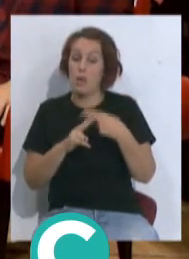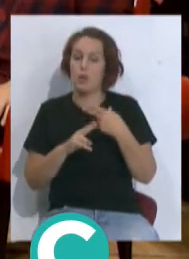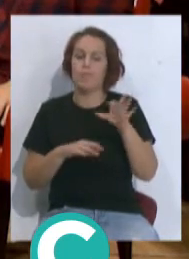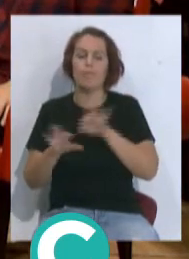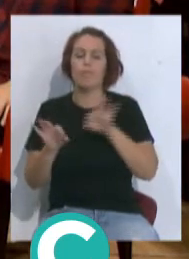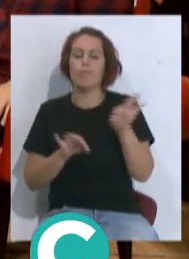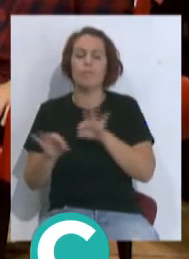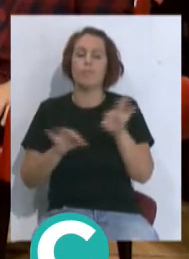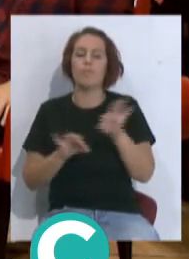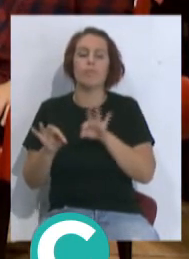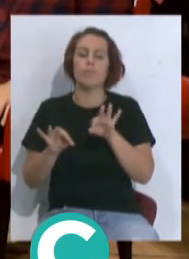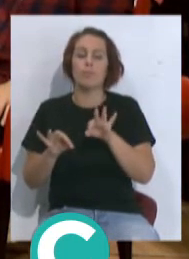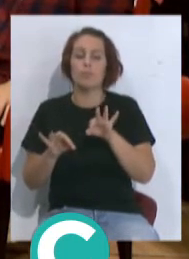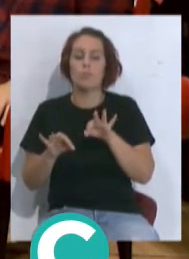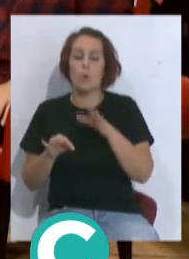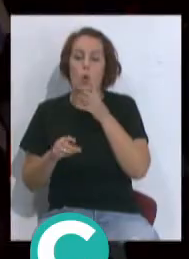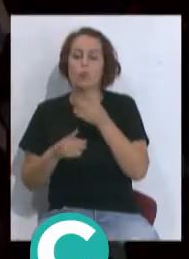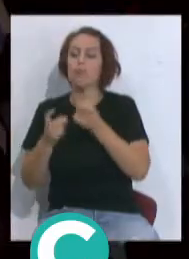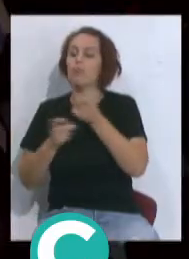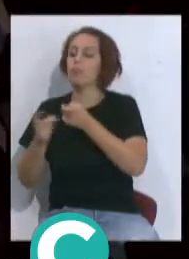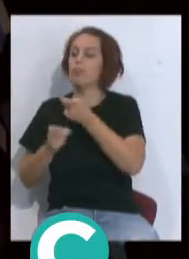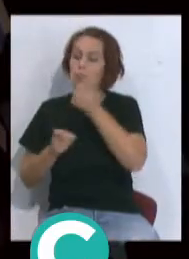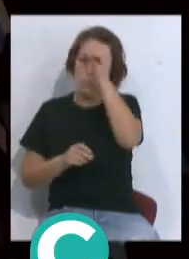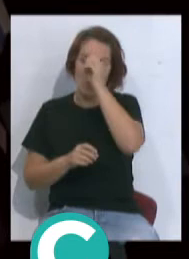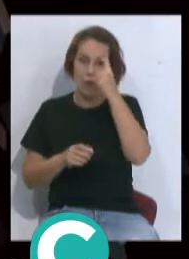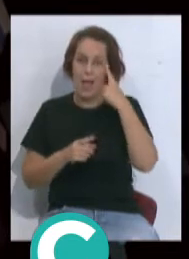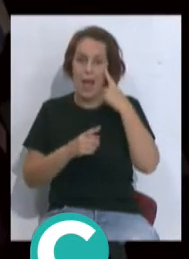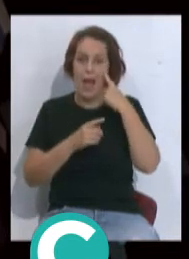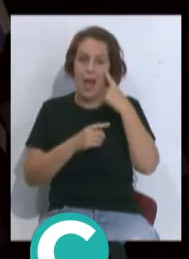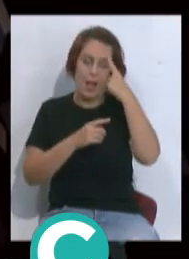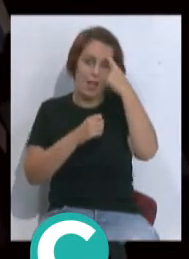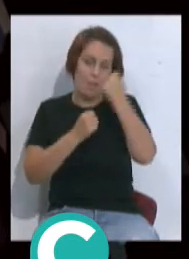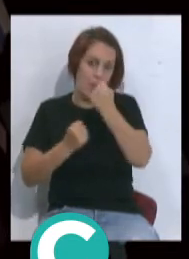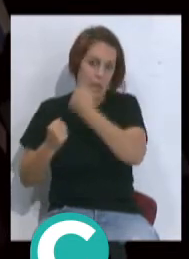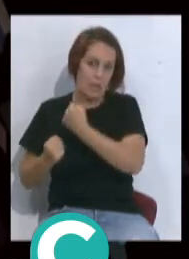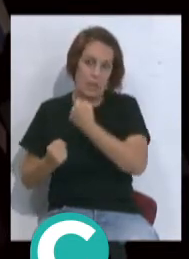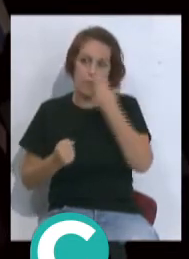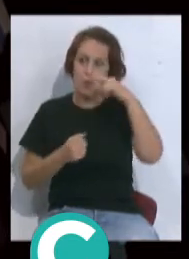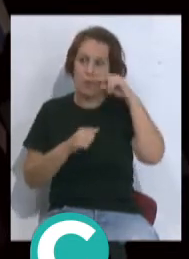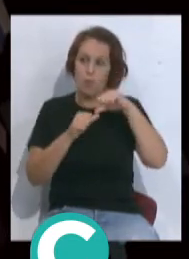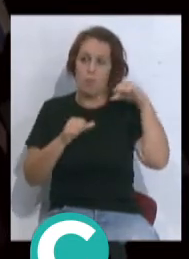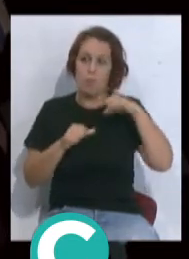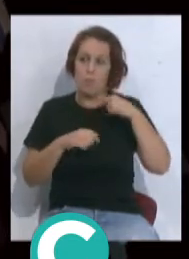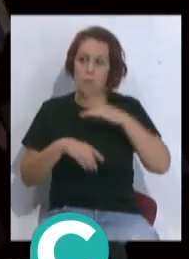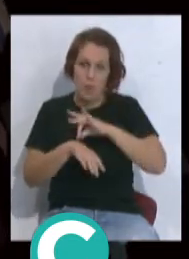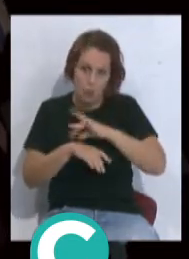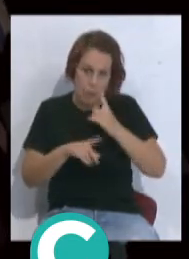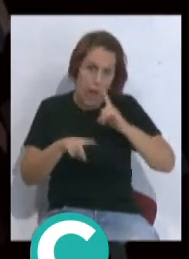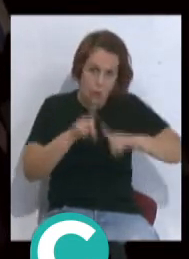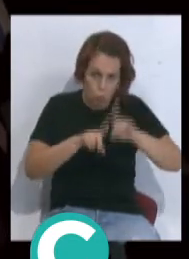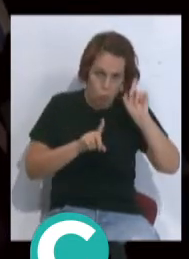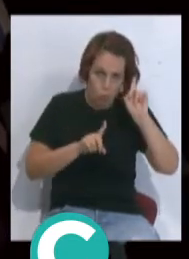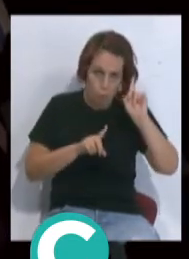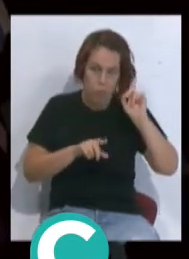basados en consultas y en opiniones de especialistas y de expertos médicos. Bueno, algunos. Bueno, por lo menos han